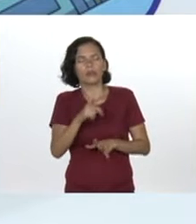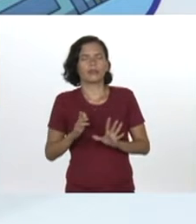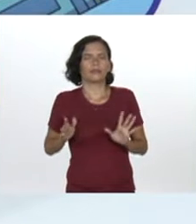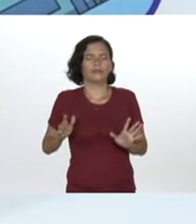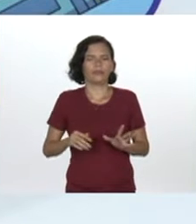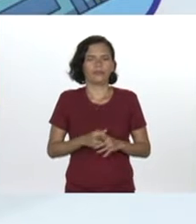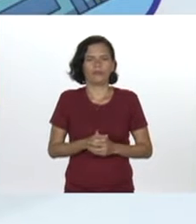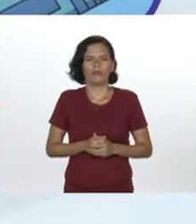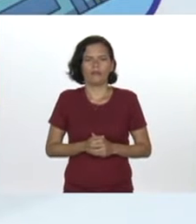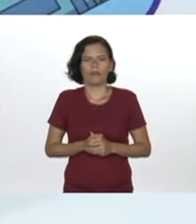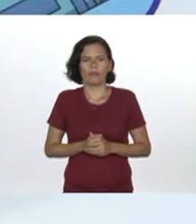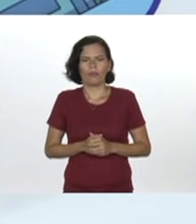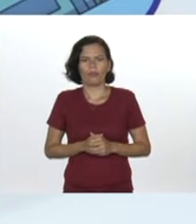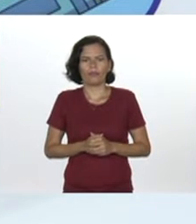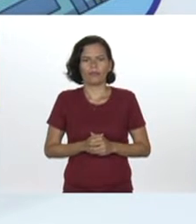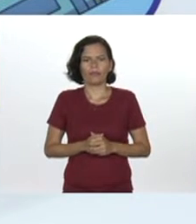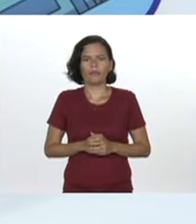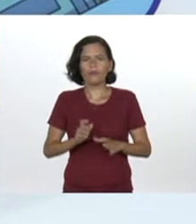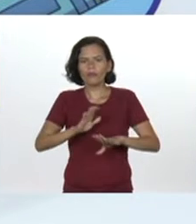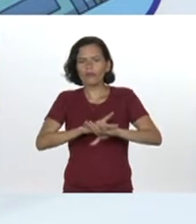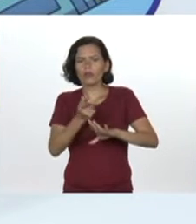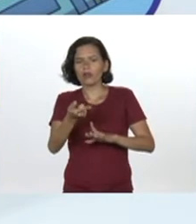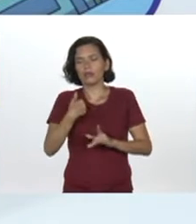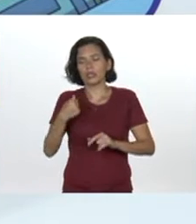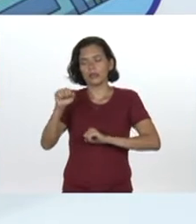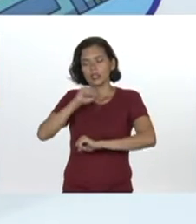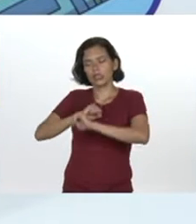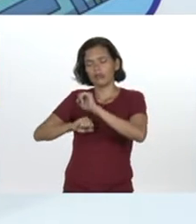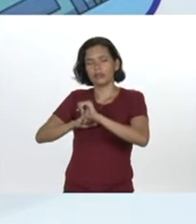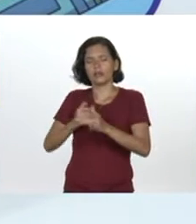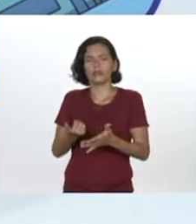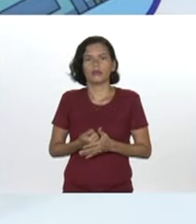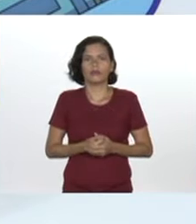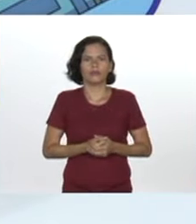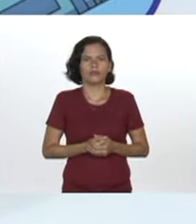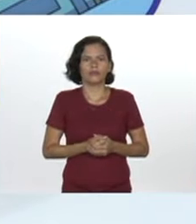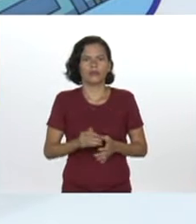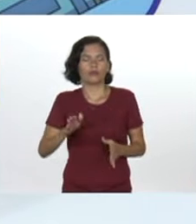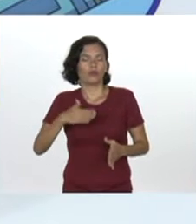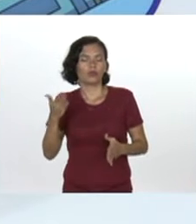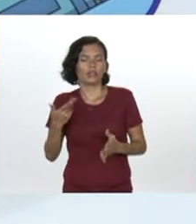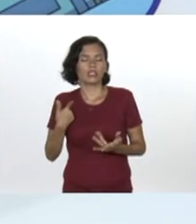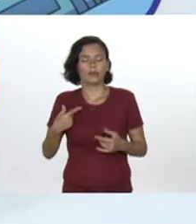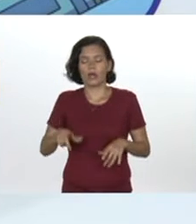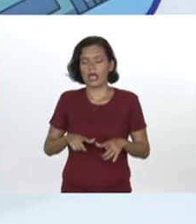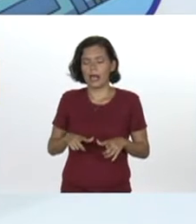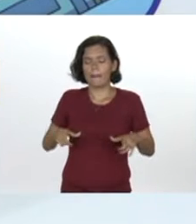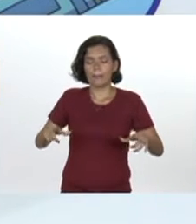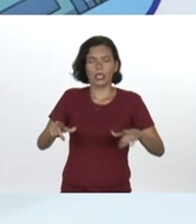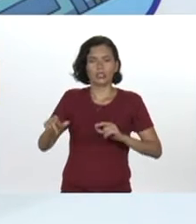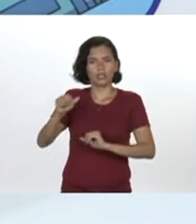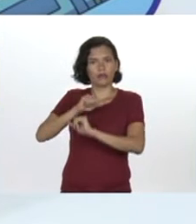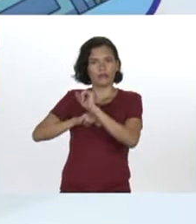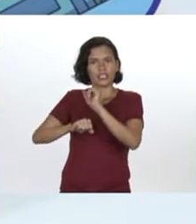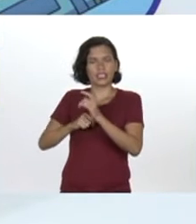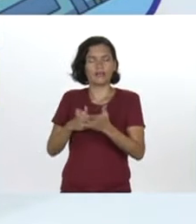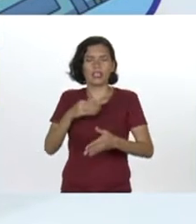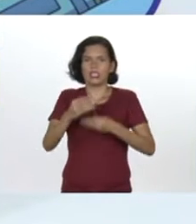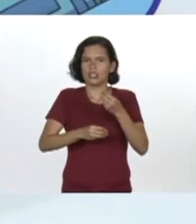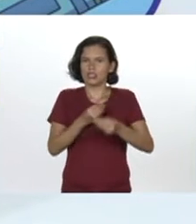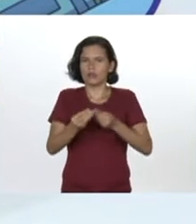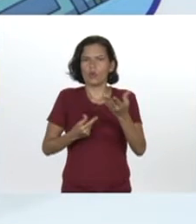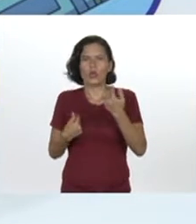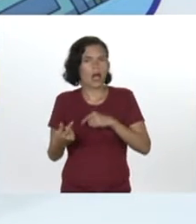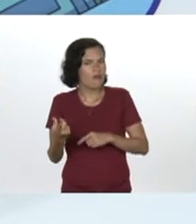falta o no. ¿Sí? Porque usamos esa parte defensiva. Entonces, cuando estamos en la parte defensiva, si